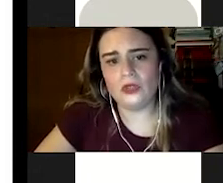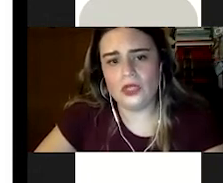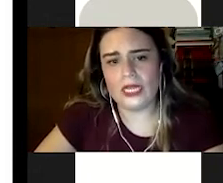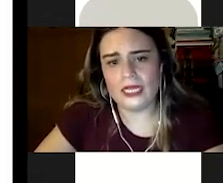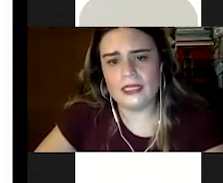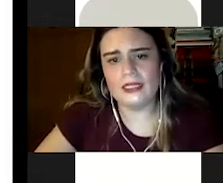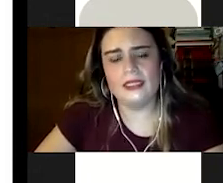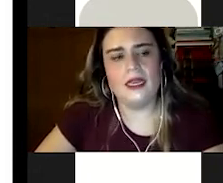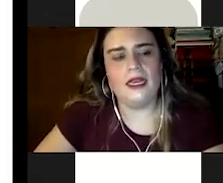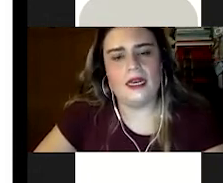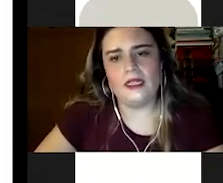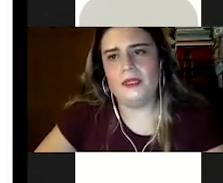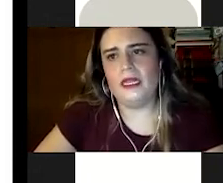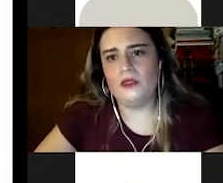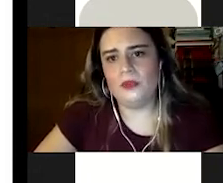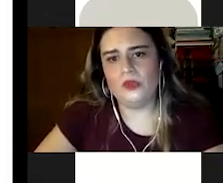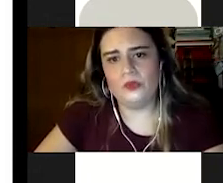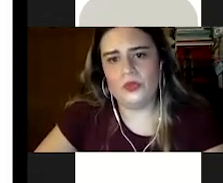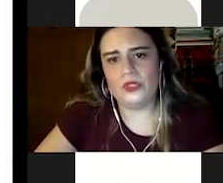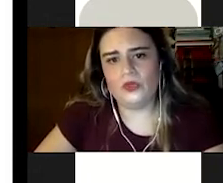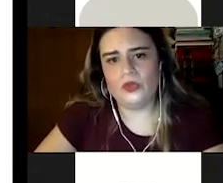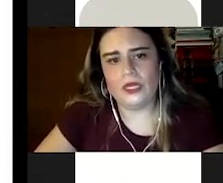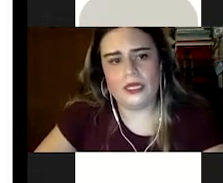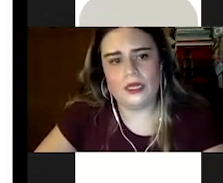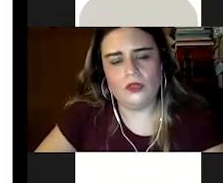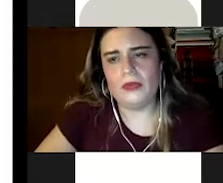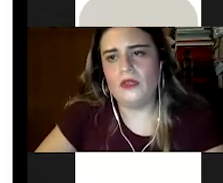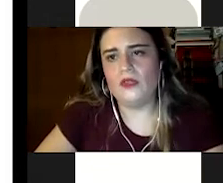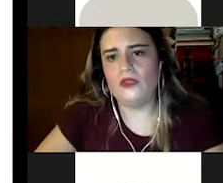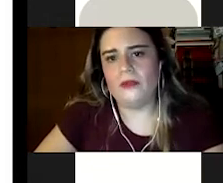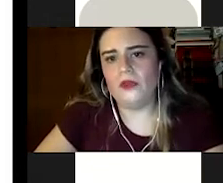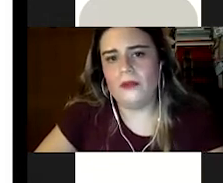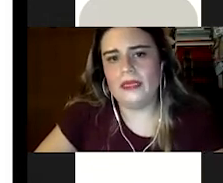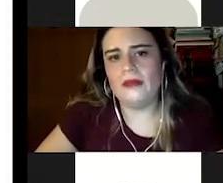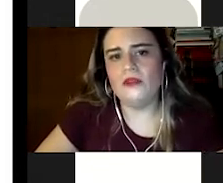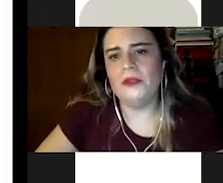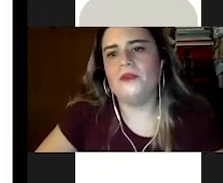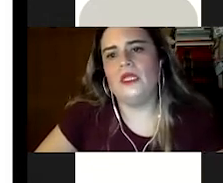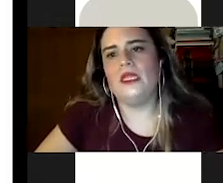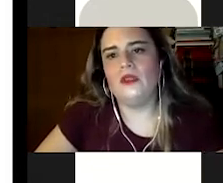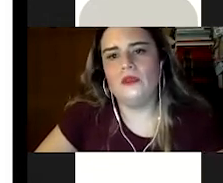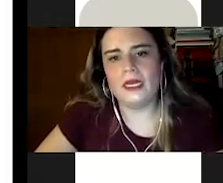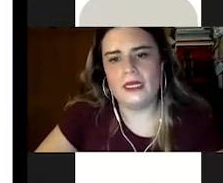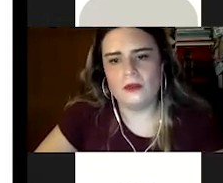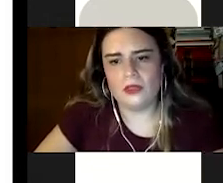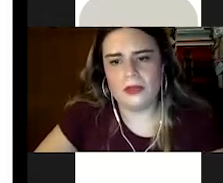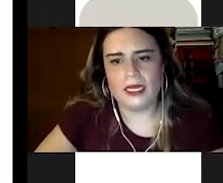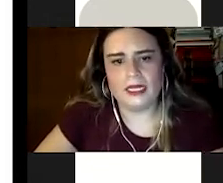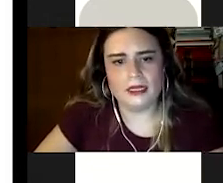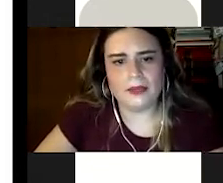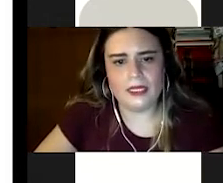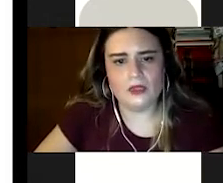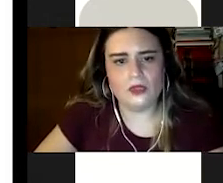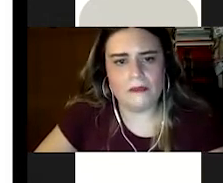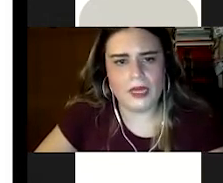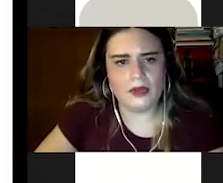los ODS, respetando, por supuesto, los marcos normativos, pero pues teniendo mecanismos de vigilancia